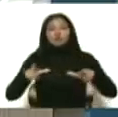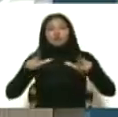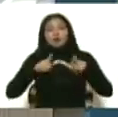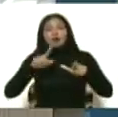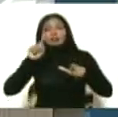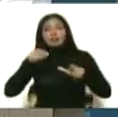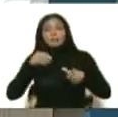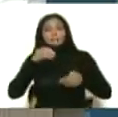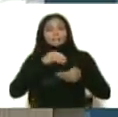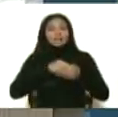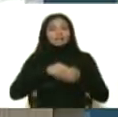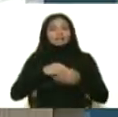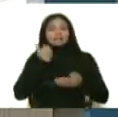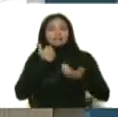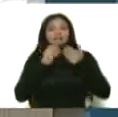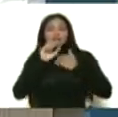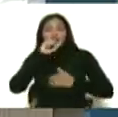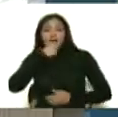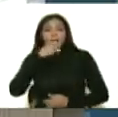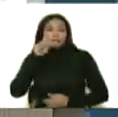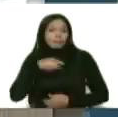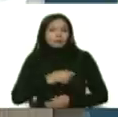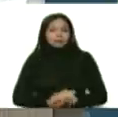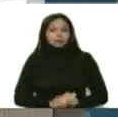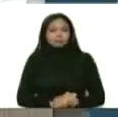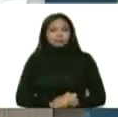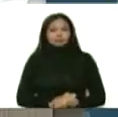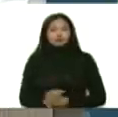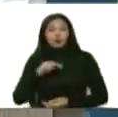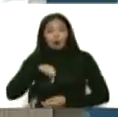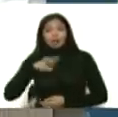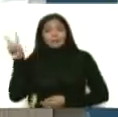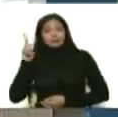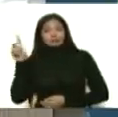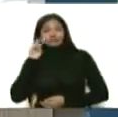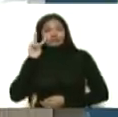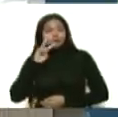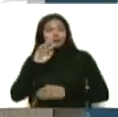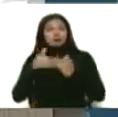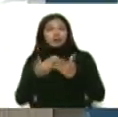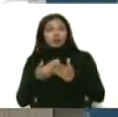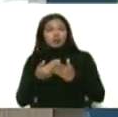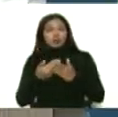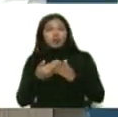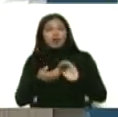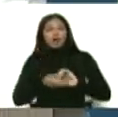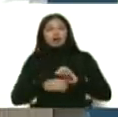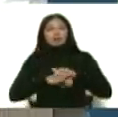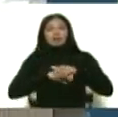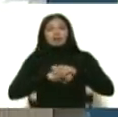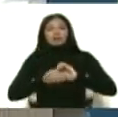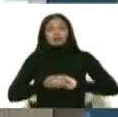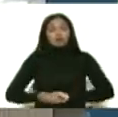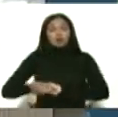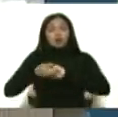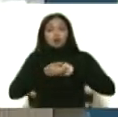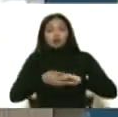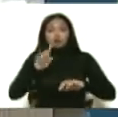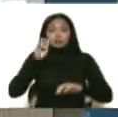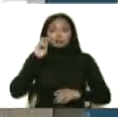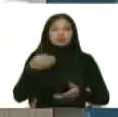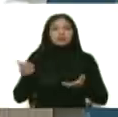de asilos de ancianos. Y en Venezuela ya hemos notado el caso concreto de Boconó, del estado de Trujillo, se repite con mucha